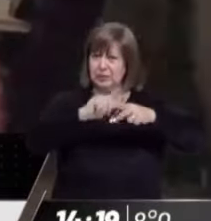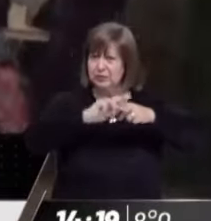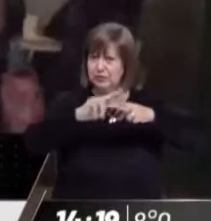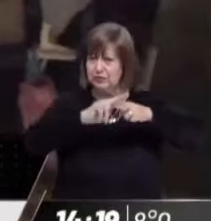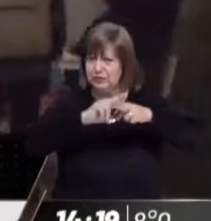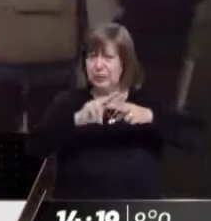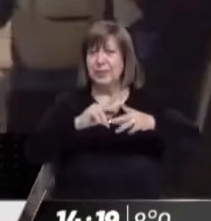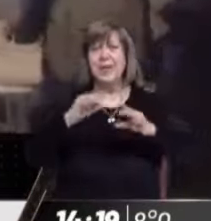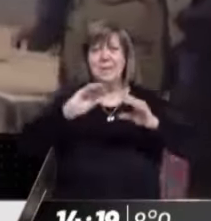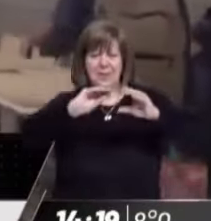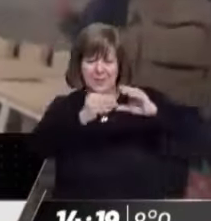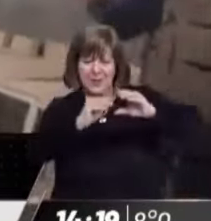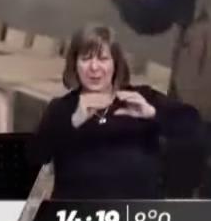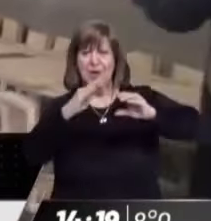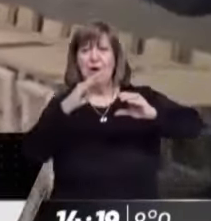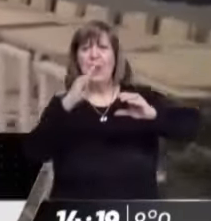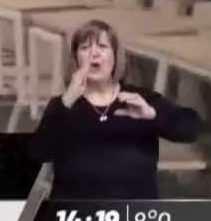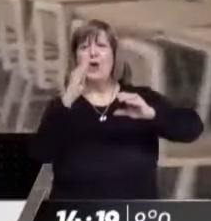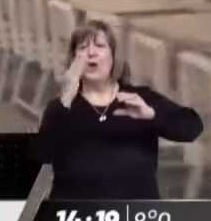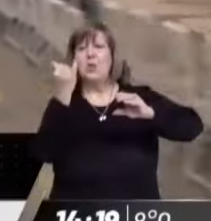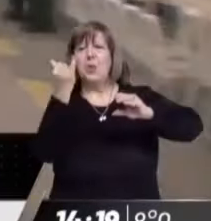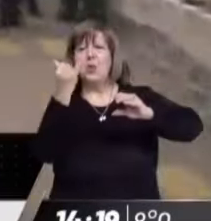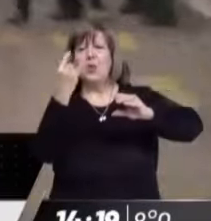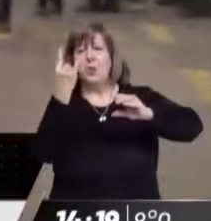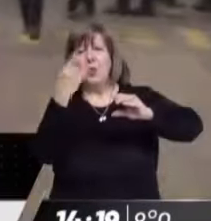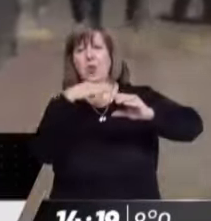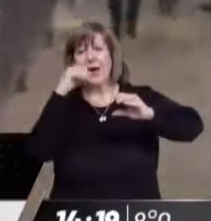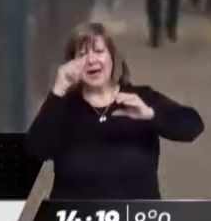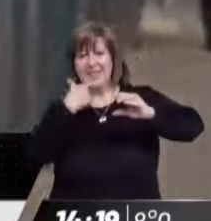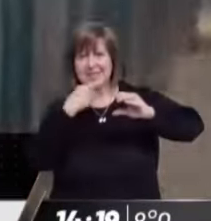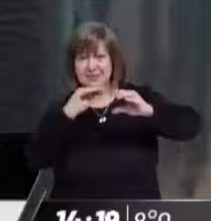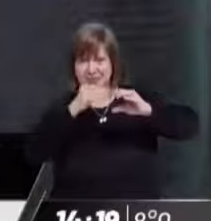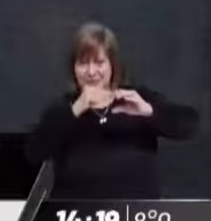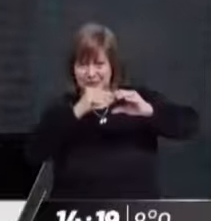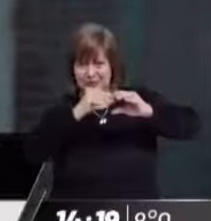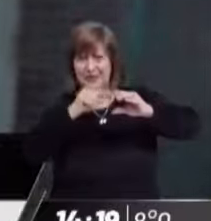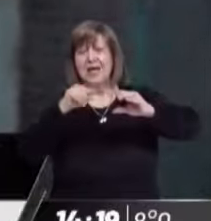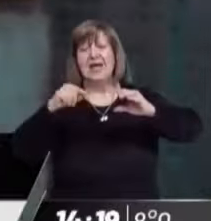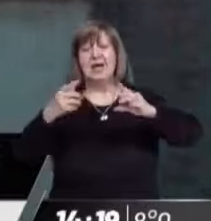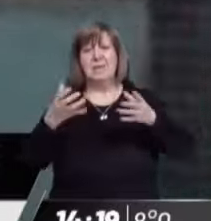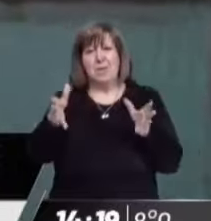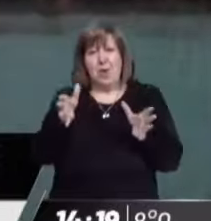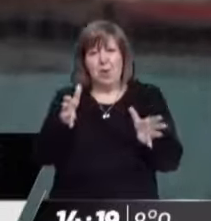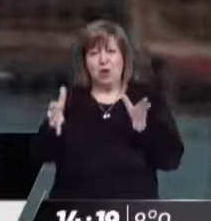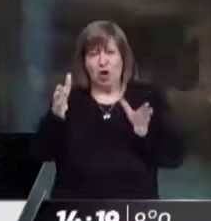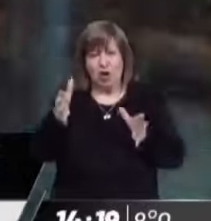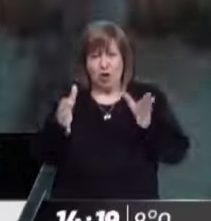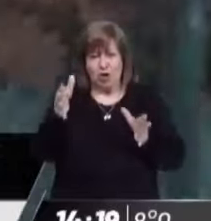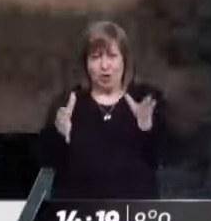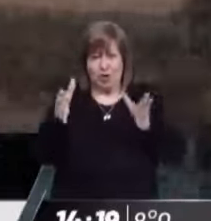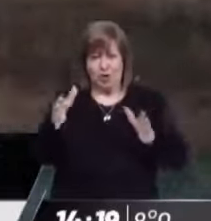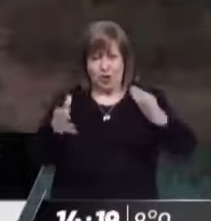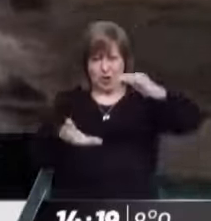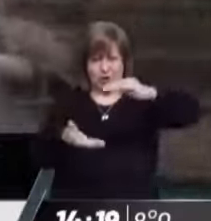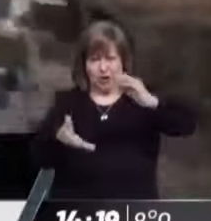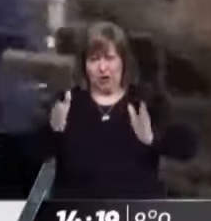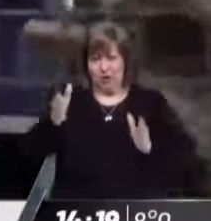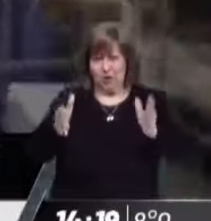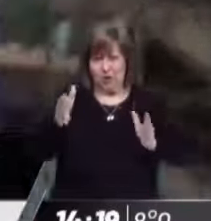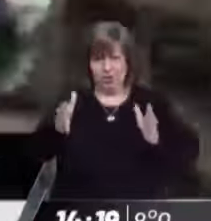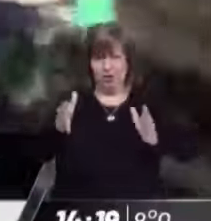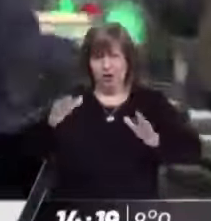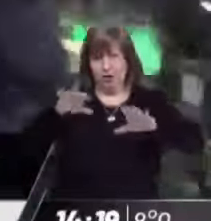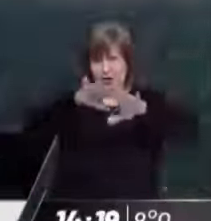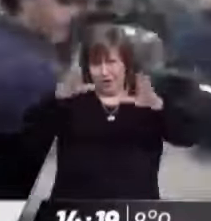los bujes, todas las partes mecánicas que saben que yo no entiendo. Rulito, levantás la cámara, así no caminamos tanto. Contame qué estamos viendo acá. Bueno, acá la parte de